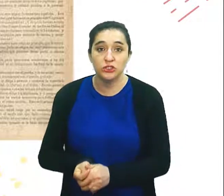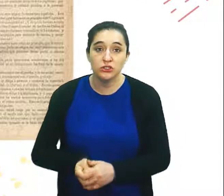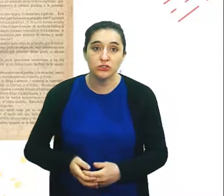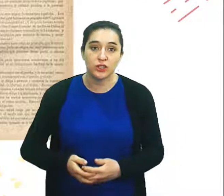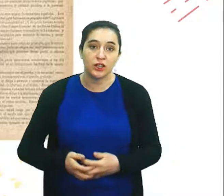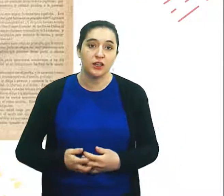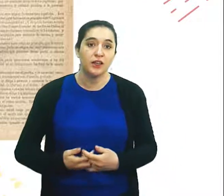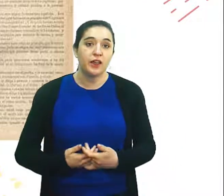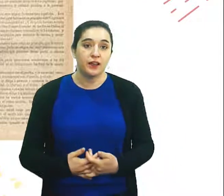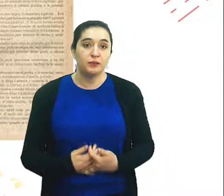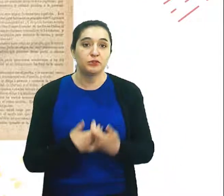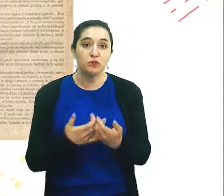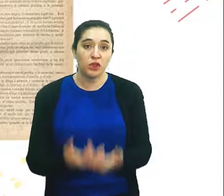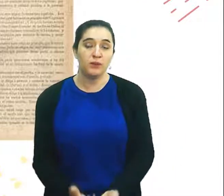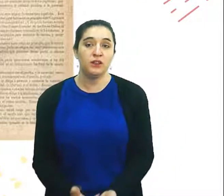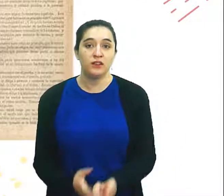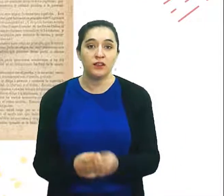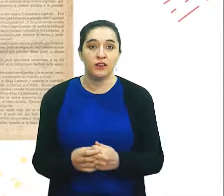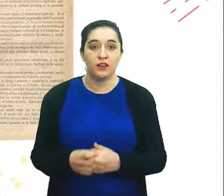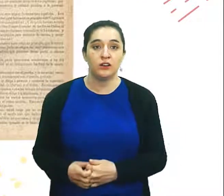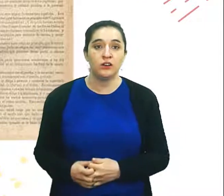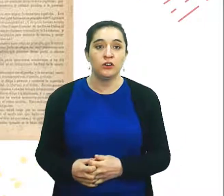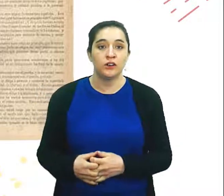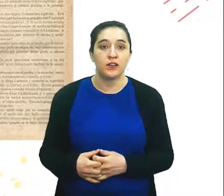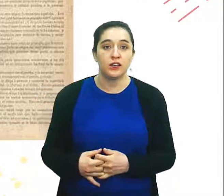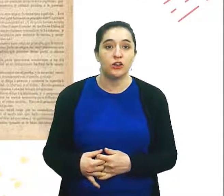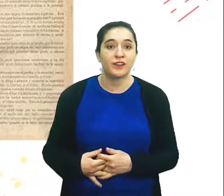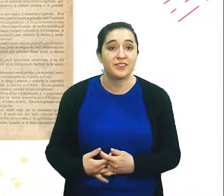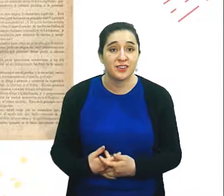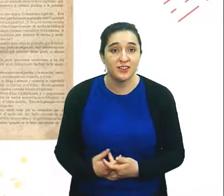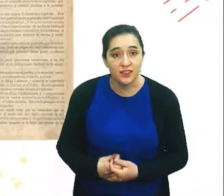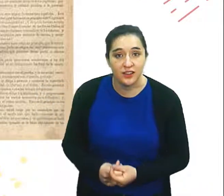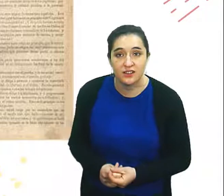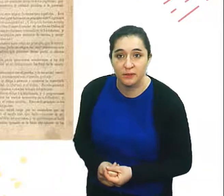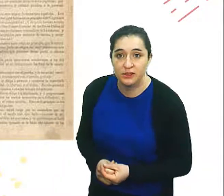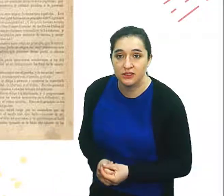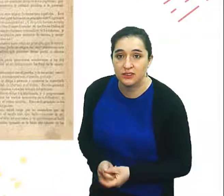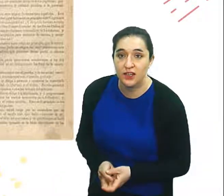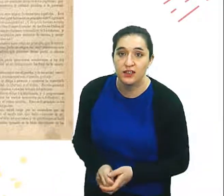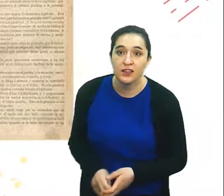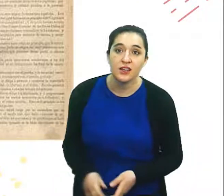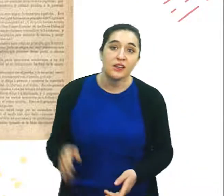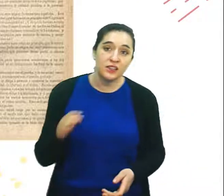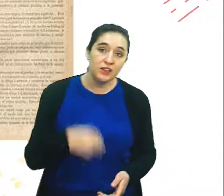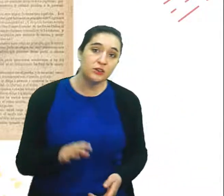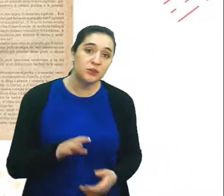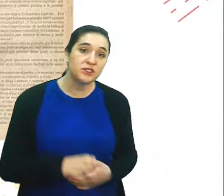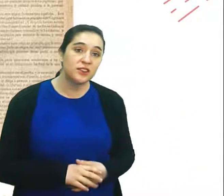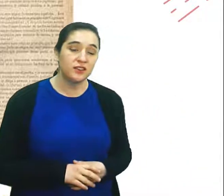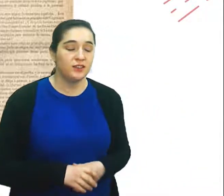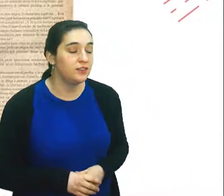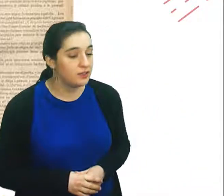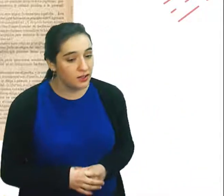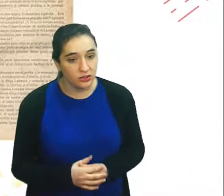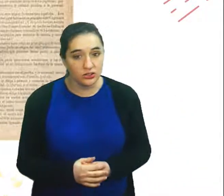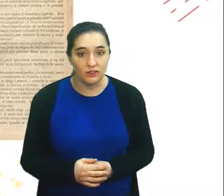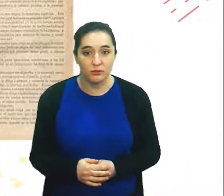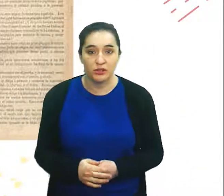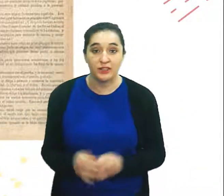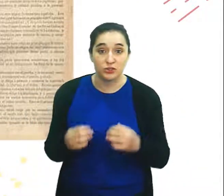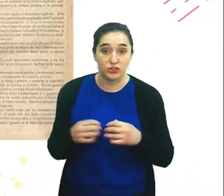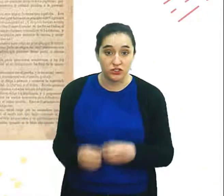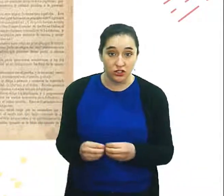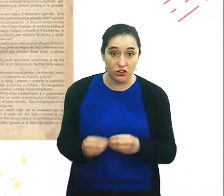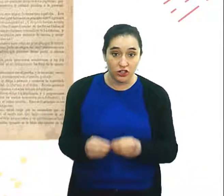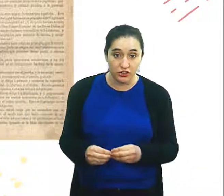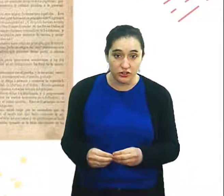Estados Unidos, que calan profundamente en los antecedentes de la independencia. Y como antecedentes internos, hablamos de